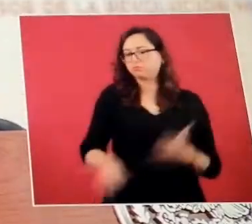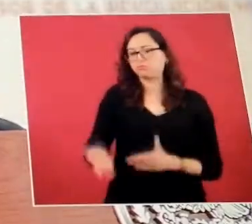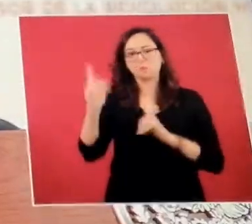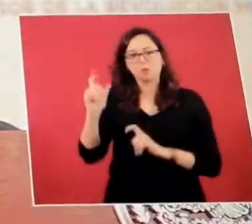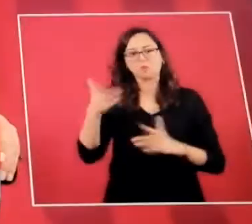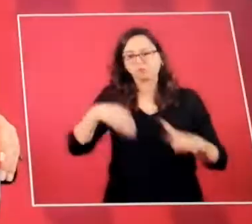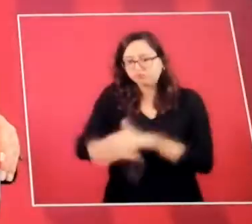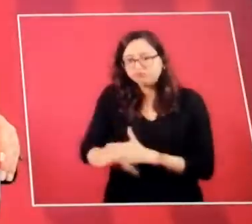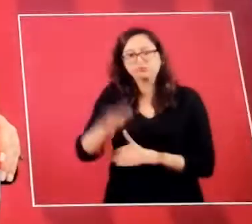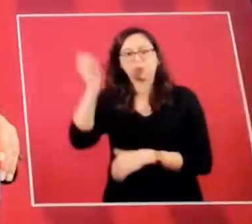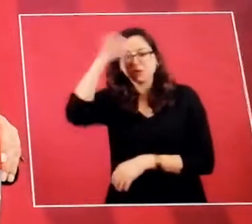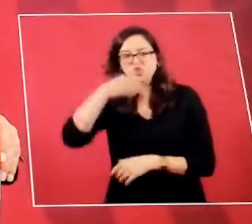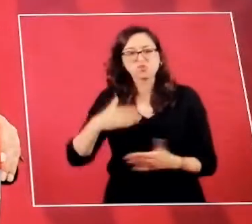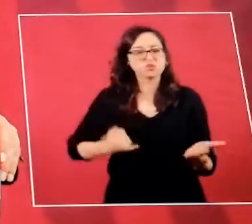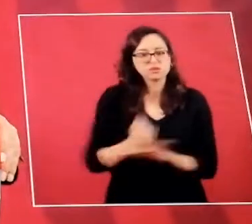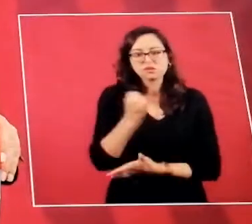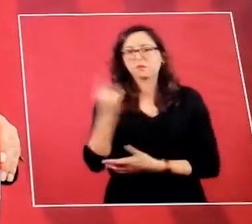decidían, opinaban,